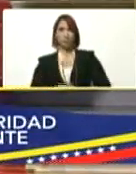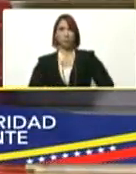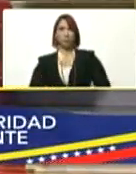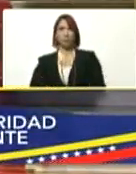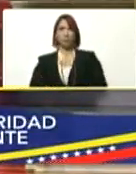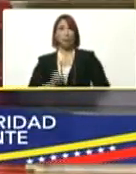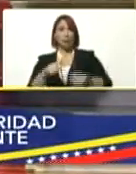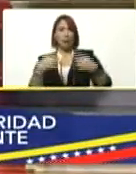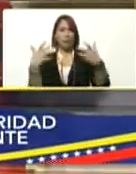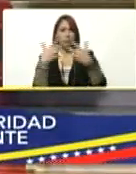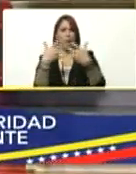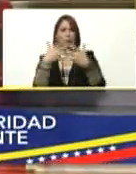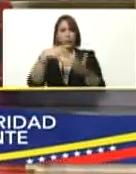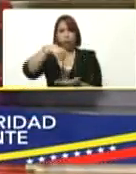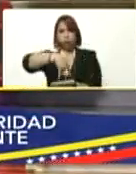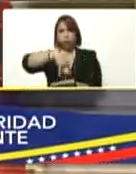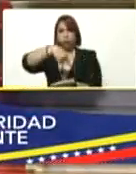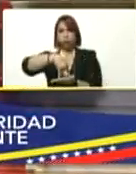después de la batalla de Carabobo en